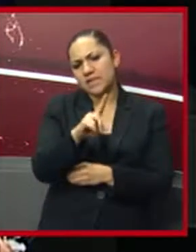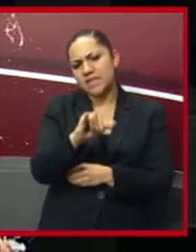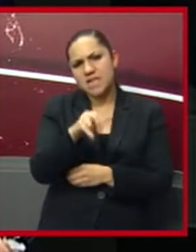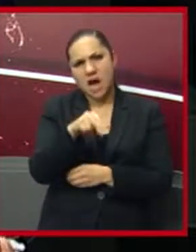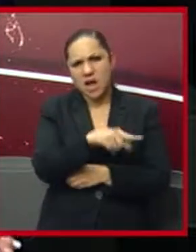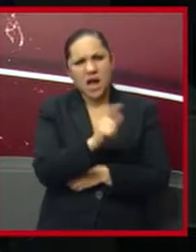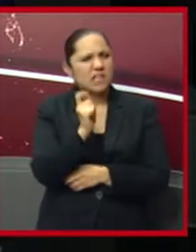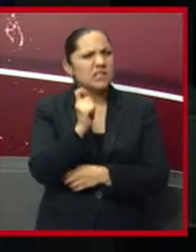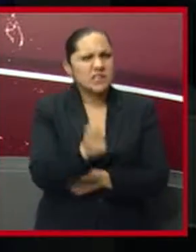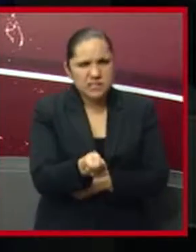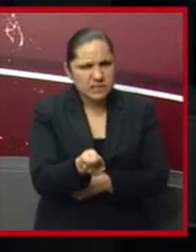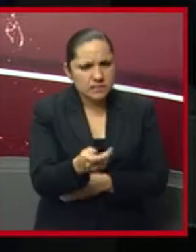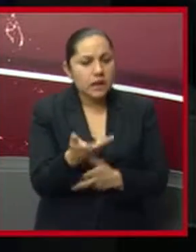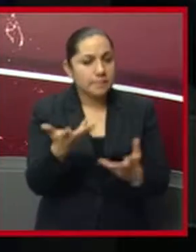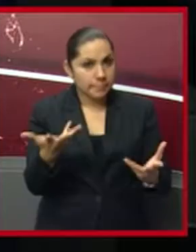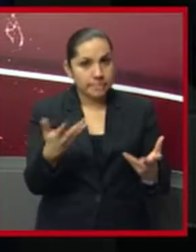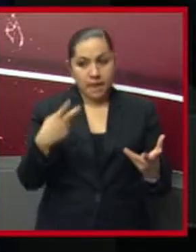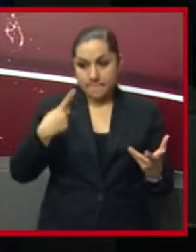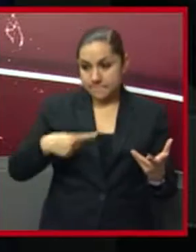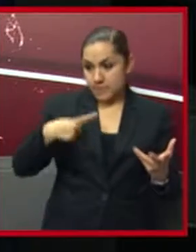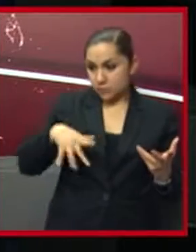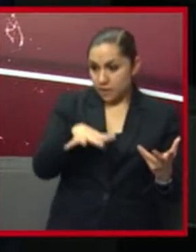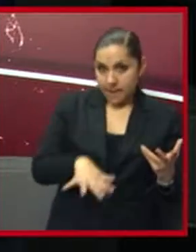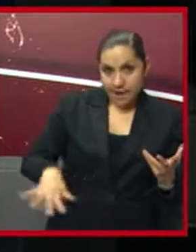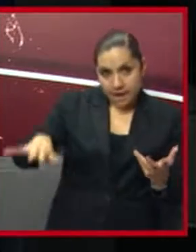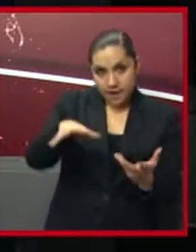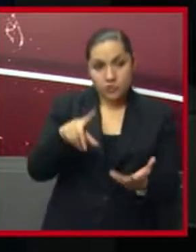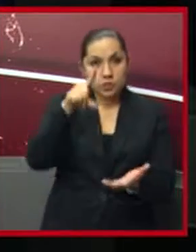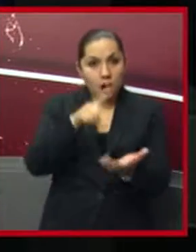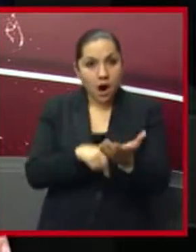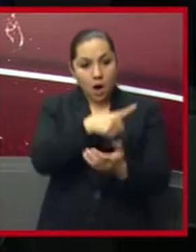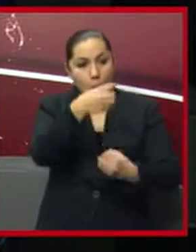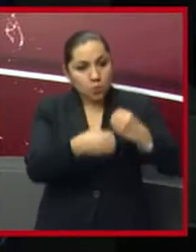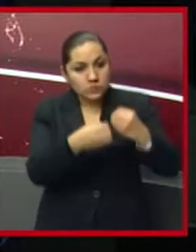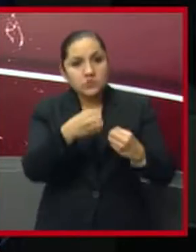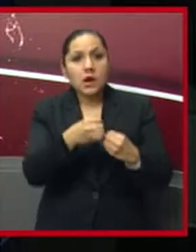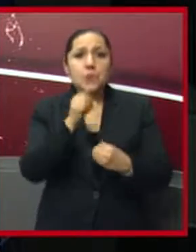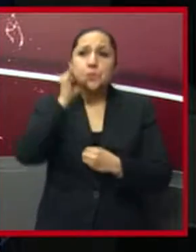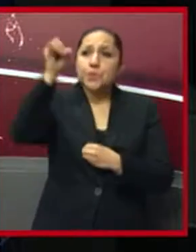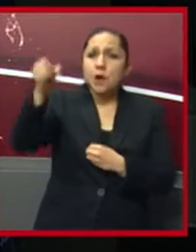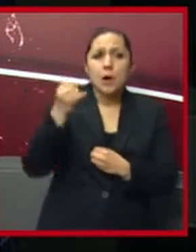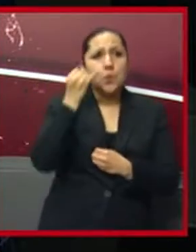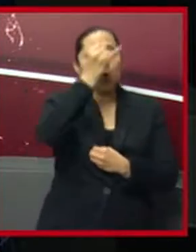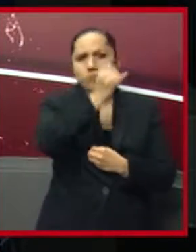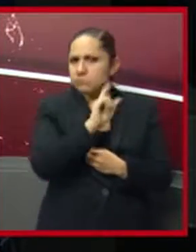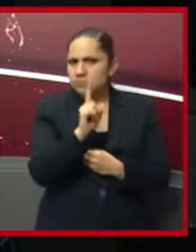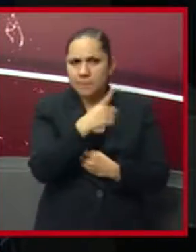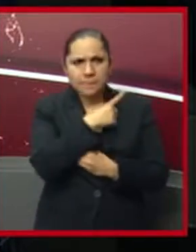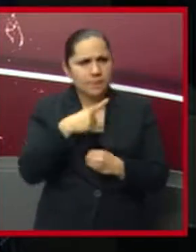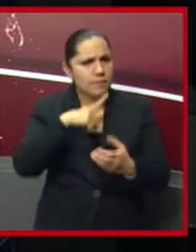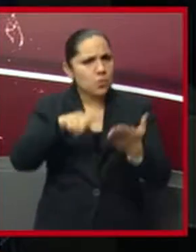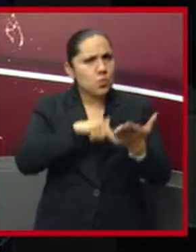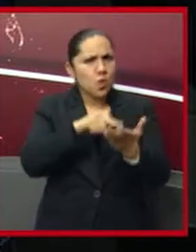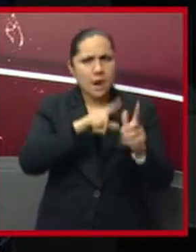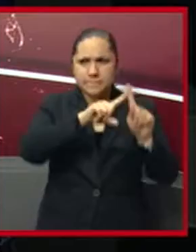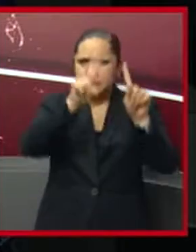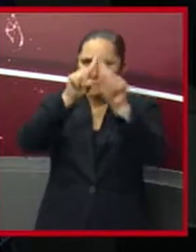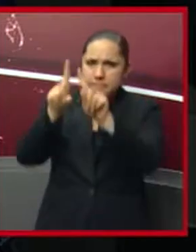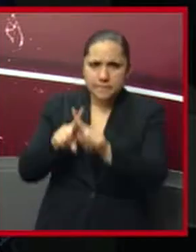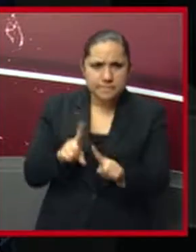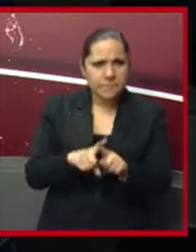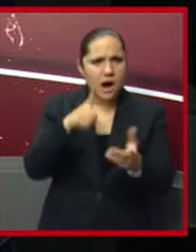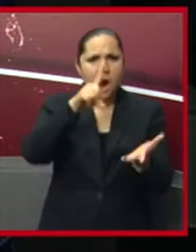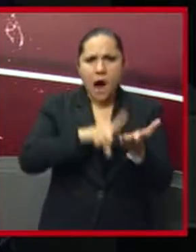Estamos acercando al ciudadano que la justicia esté a lo largo y ancho del país de manera itinerante, con procedimientos más fáciles,